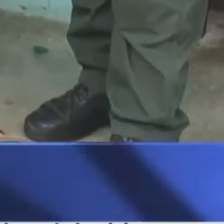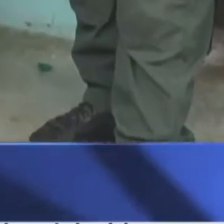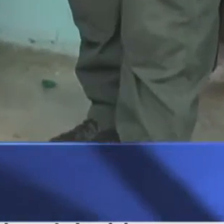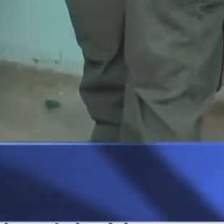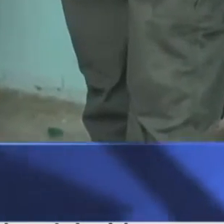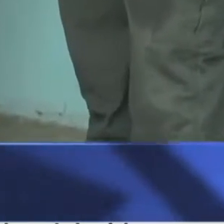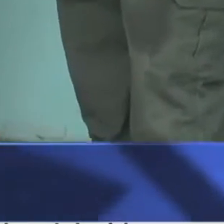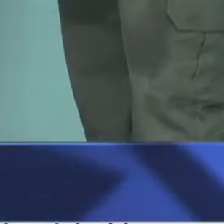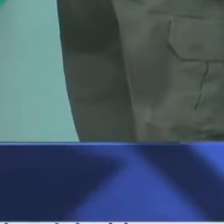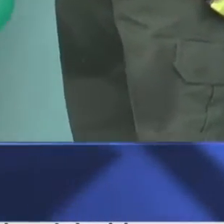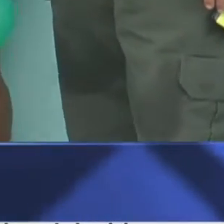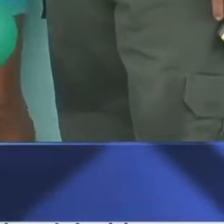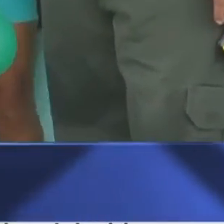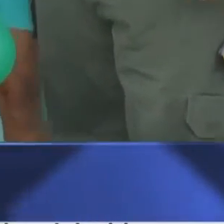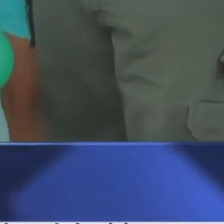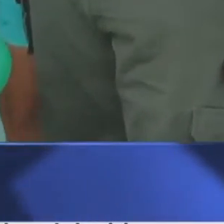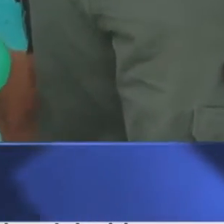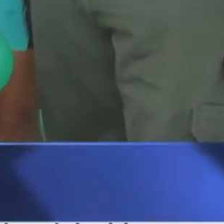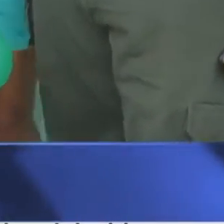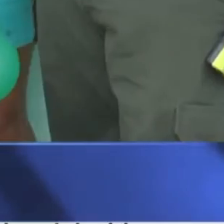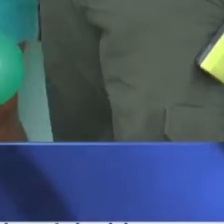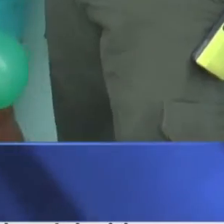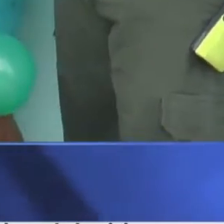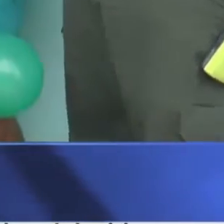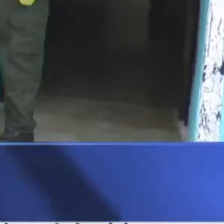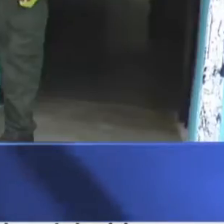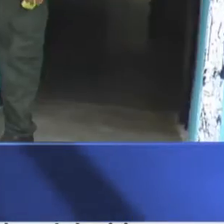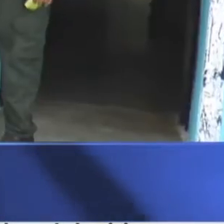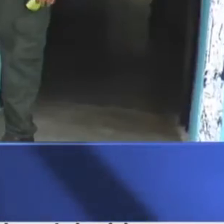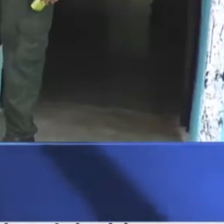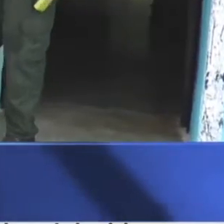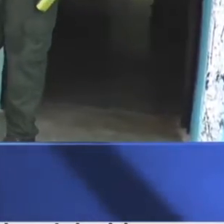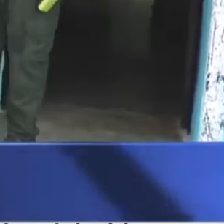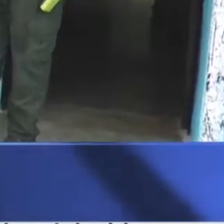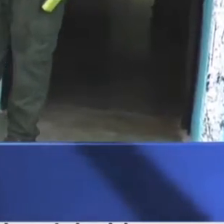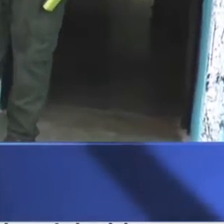Barranca Bermeja a un joven que sufre de distrofia muscular. Ya regresamos.